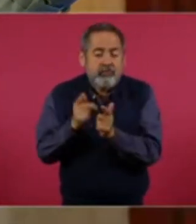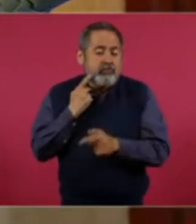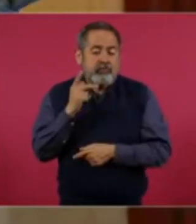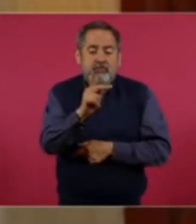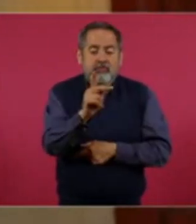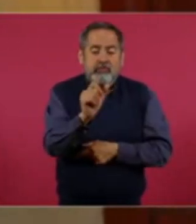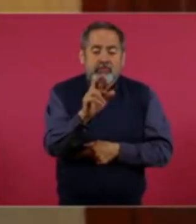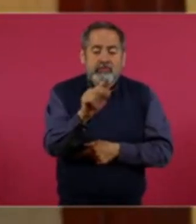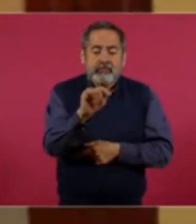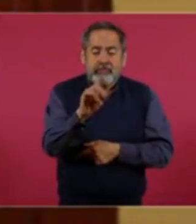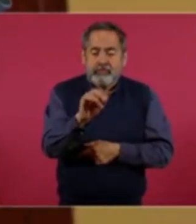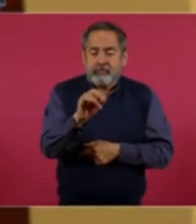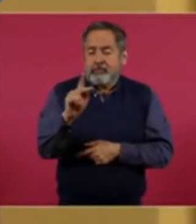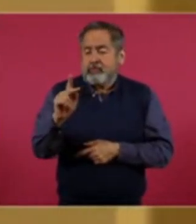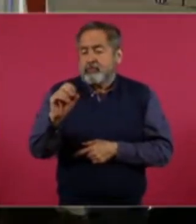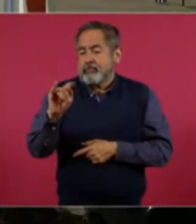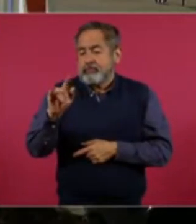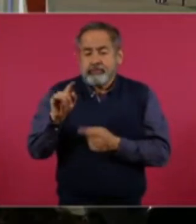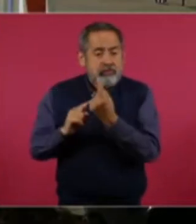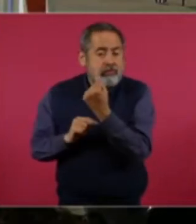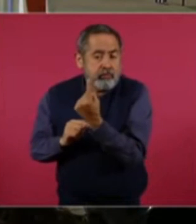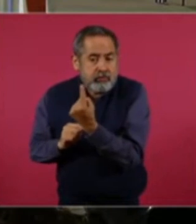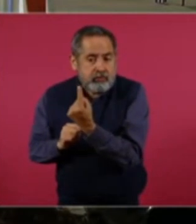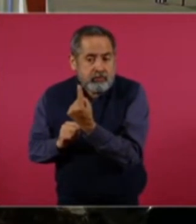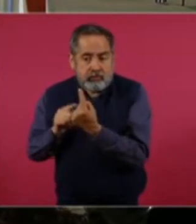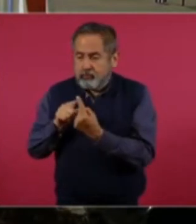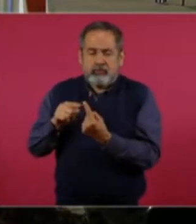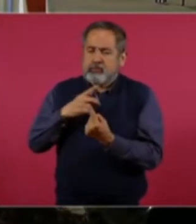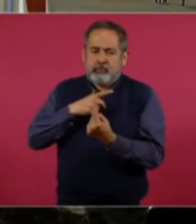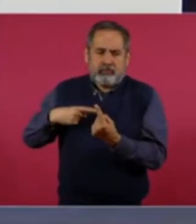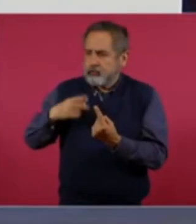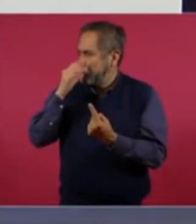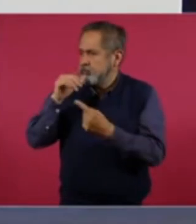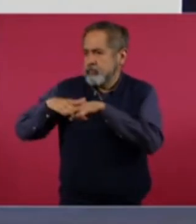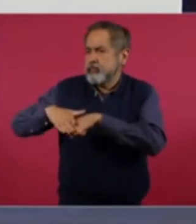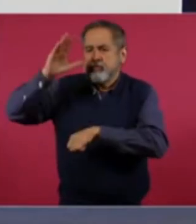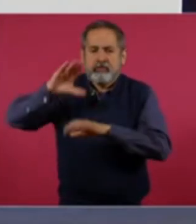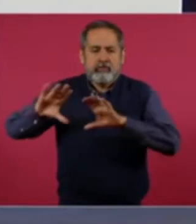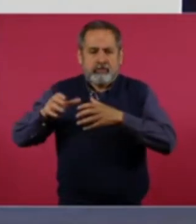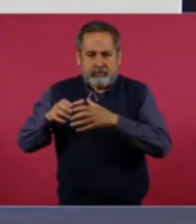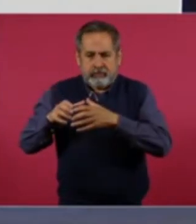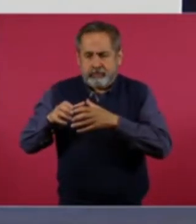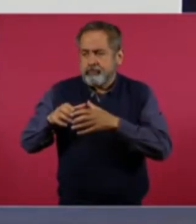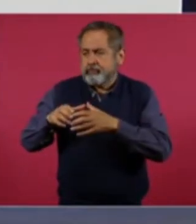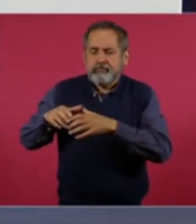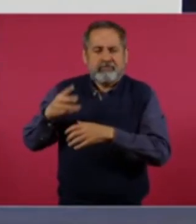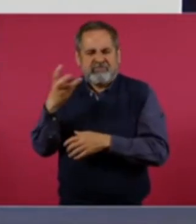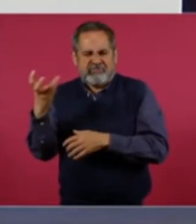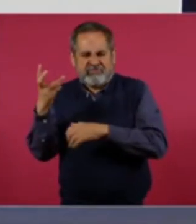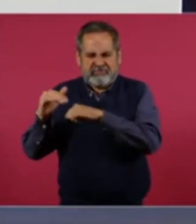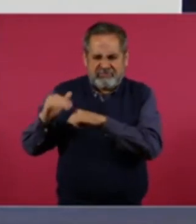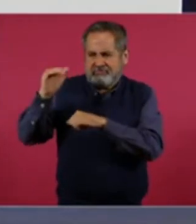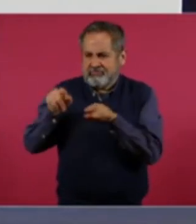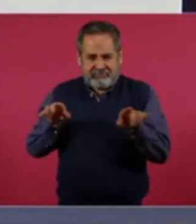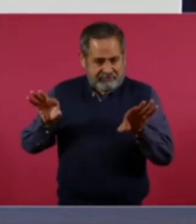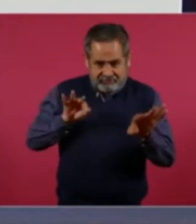político, en ningún caso podrá contar con un número de diputados por ambos principios que representen